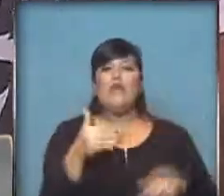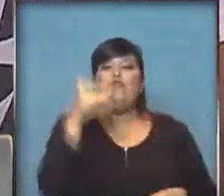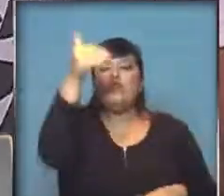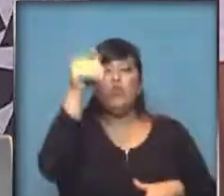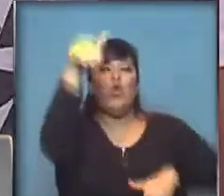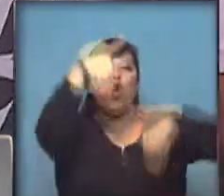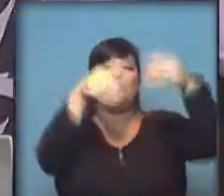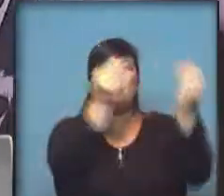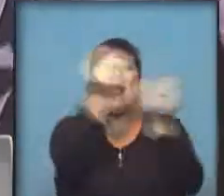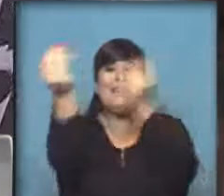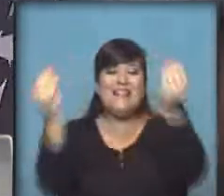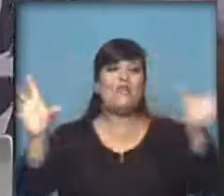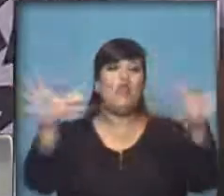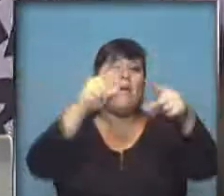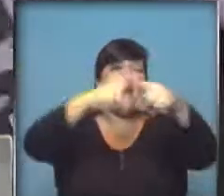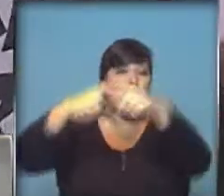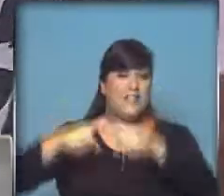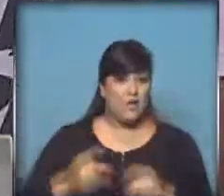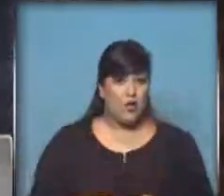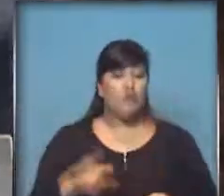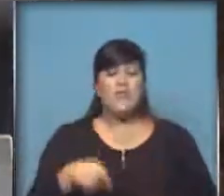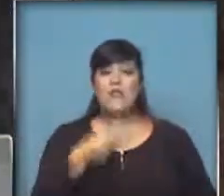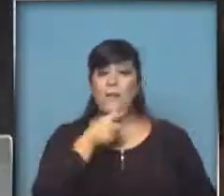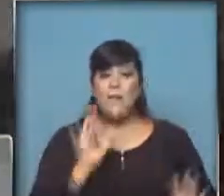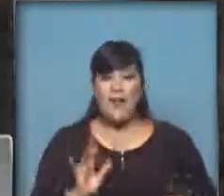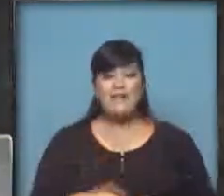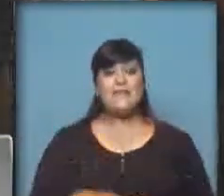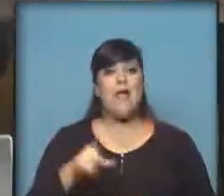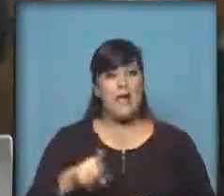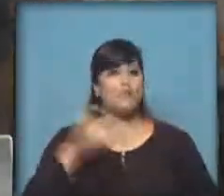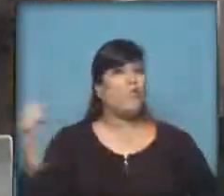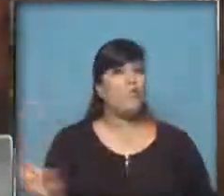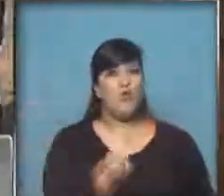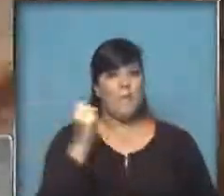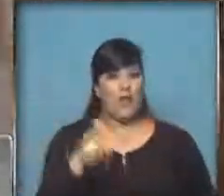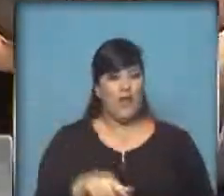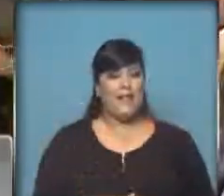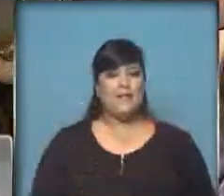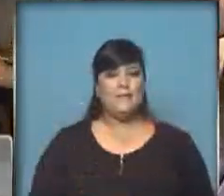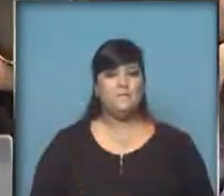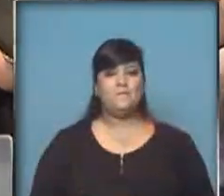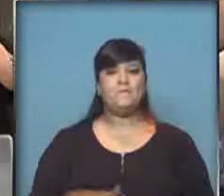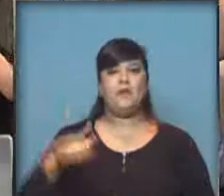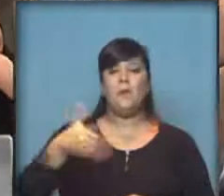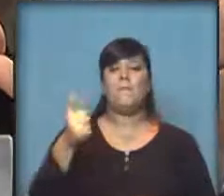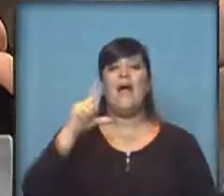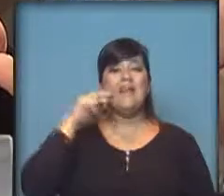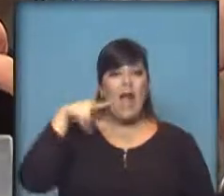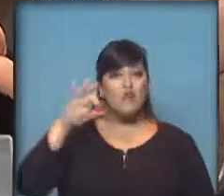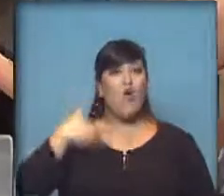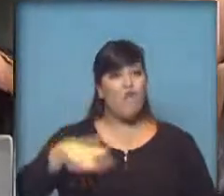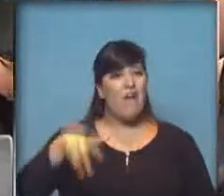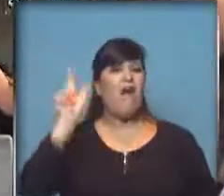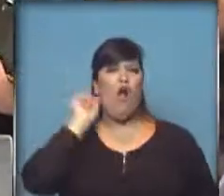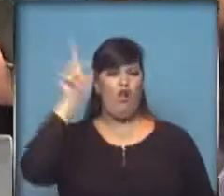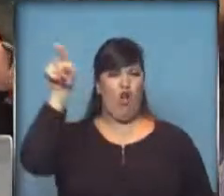cada fuerza política. Así que este me parece que es el dato más relevante. Y Mariano va a lograr concitar la